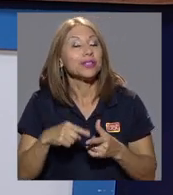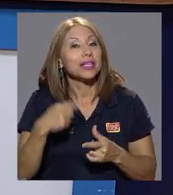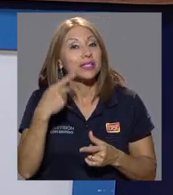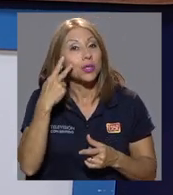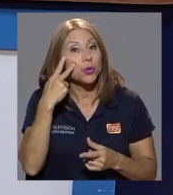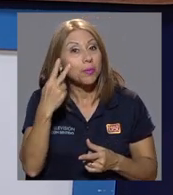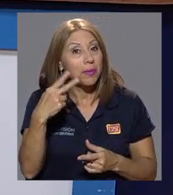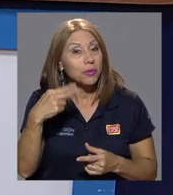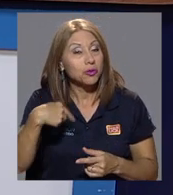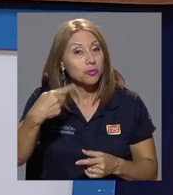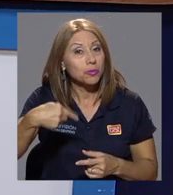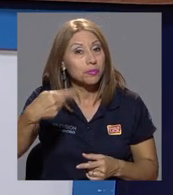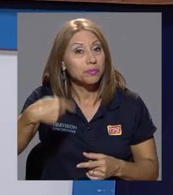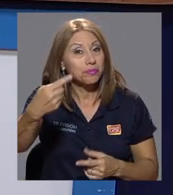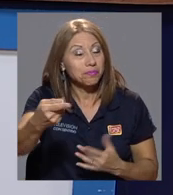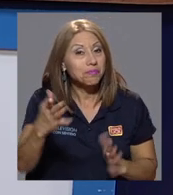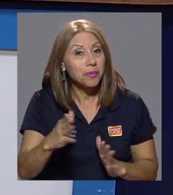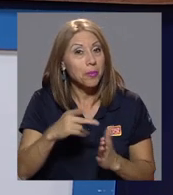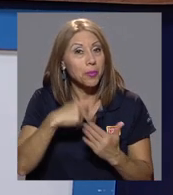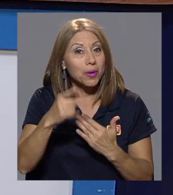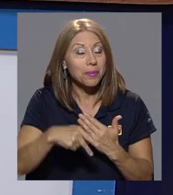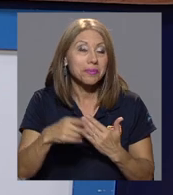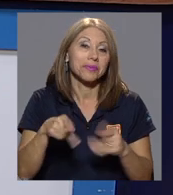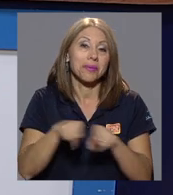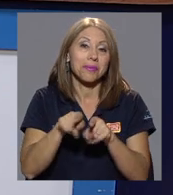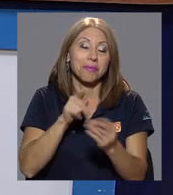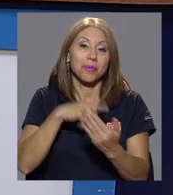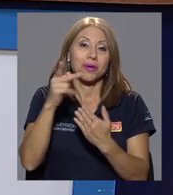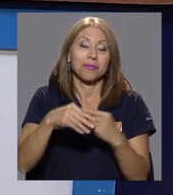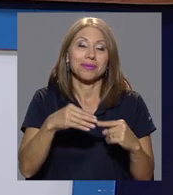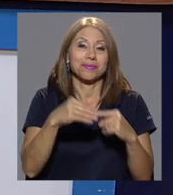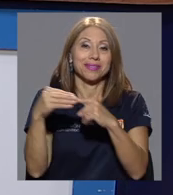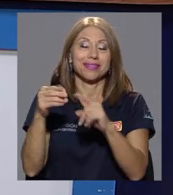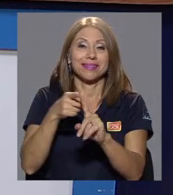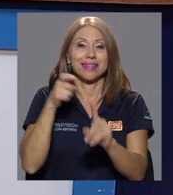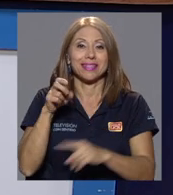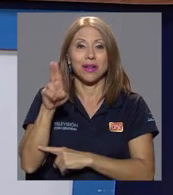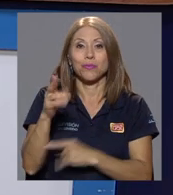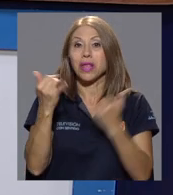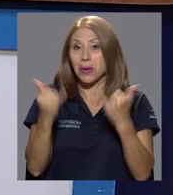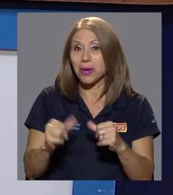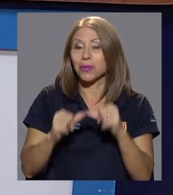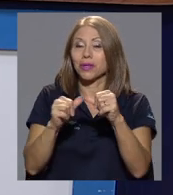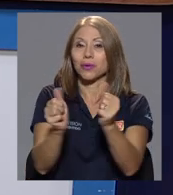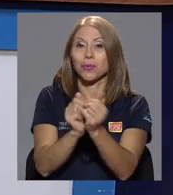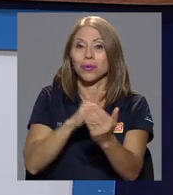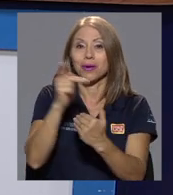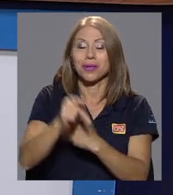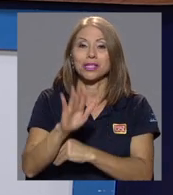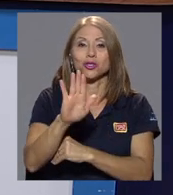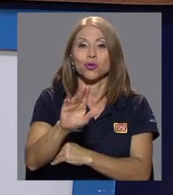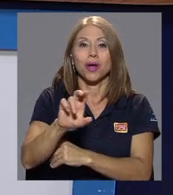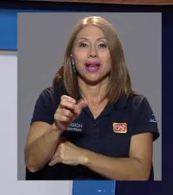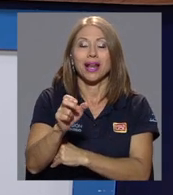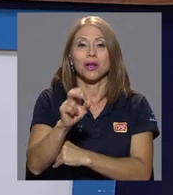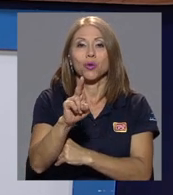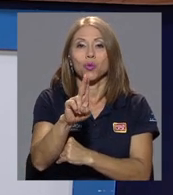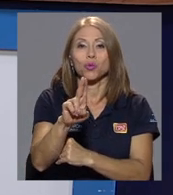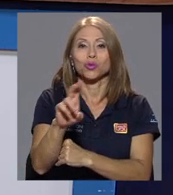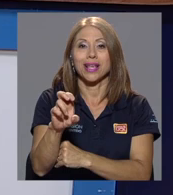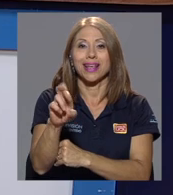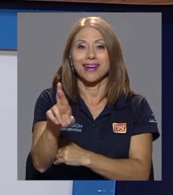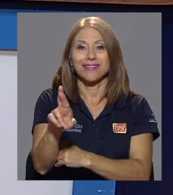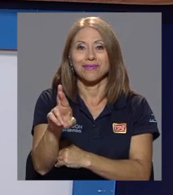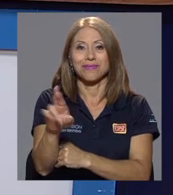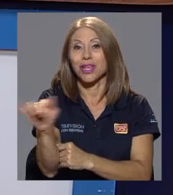en las próximas ediciones y ediciones especiales de desde la uv los dejo en compañía de la programación de su canal y cr